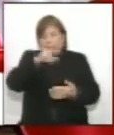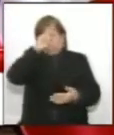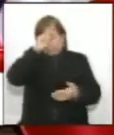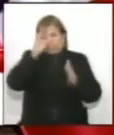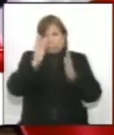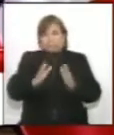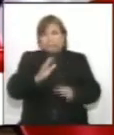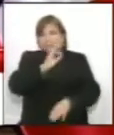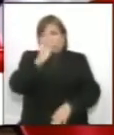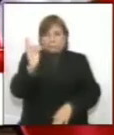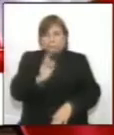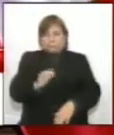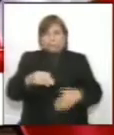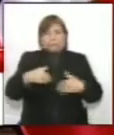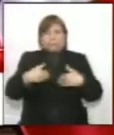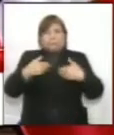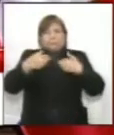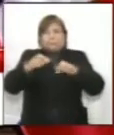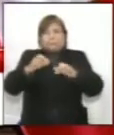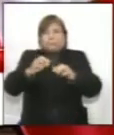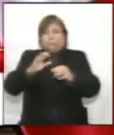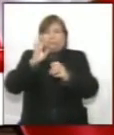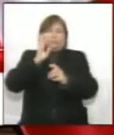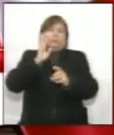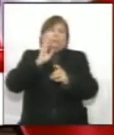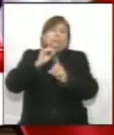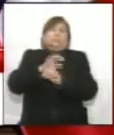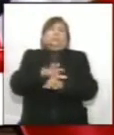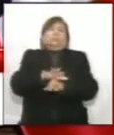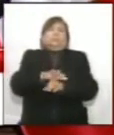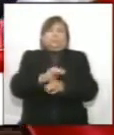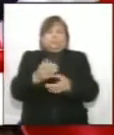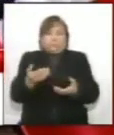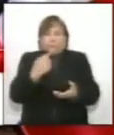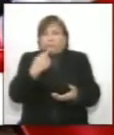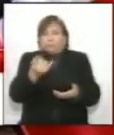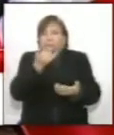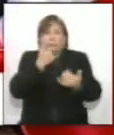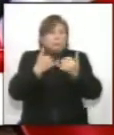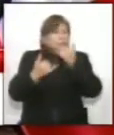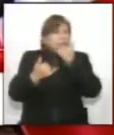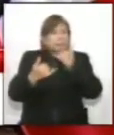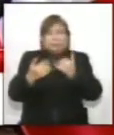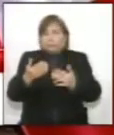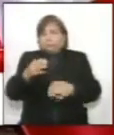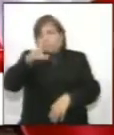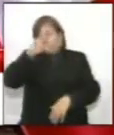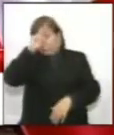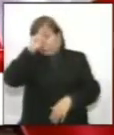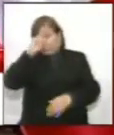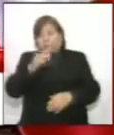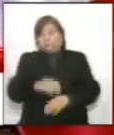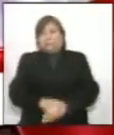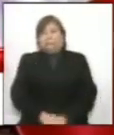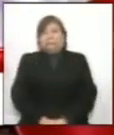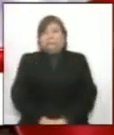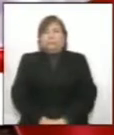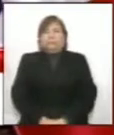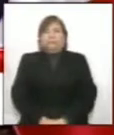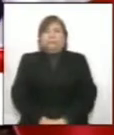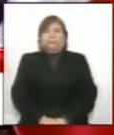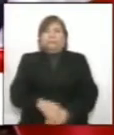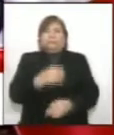de ninguna manera se puede pretender mancillar para poder hacer equivocar al pueblo peruano en